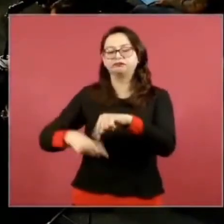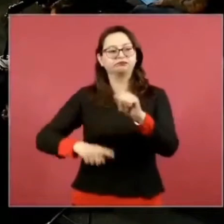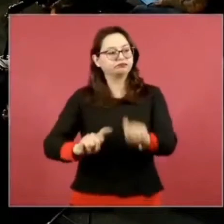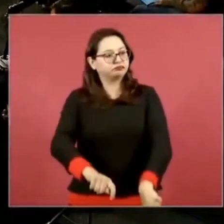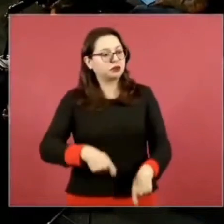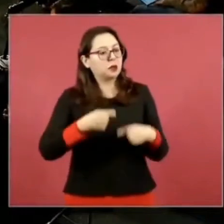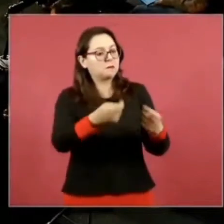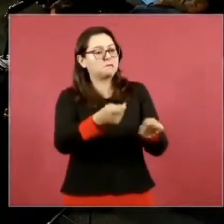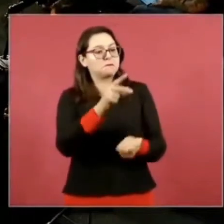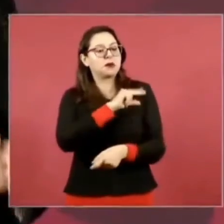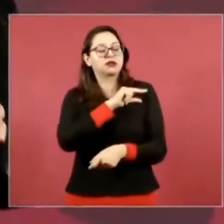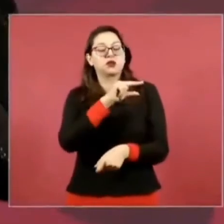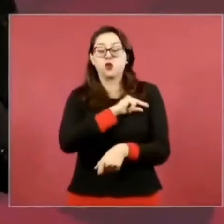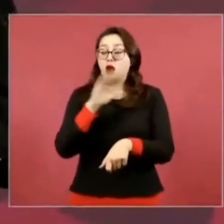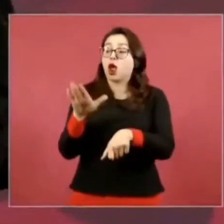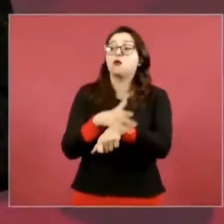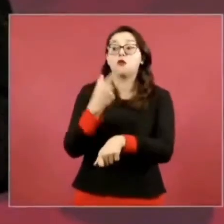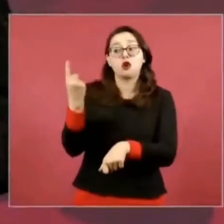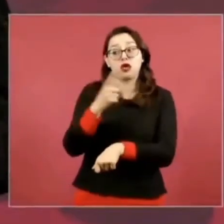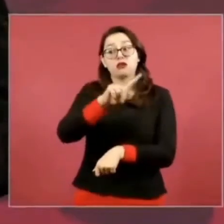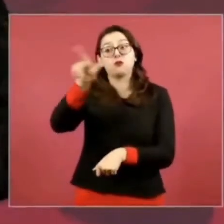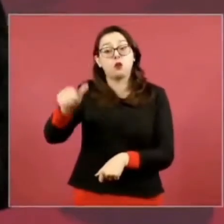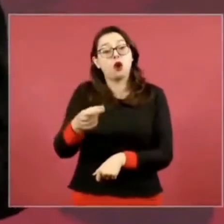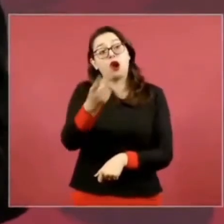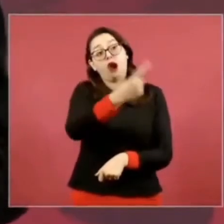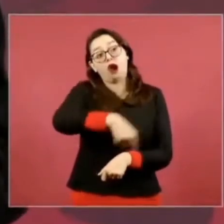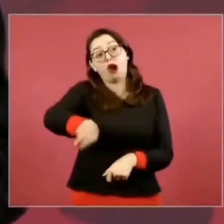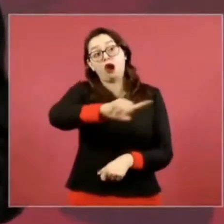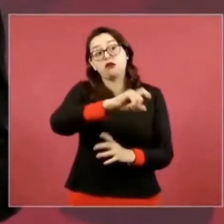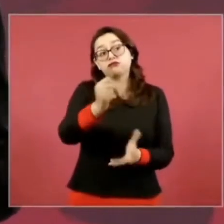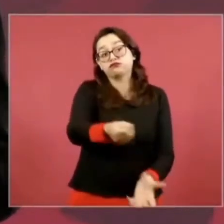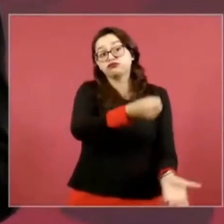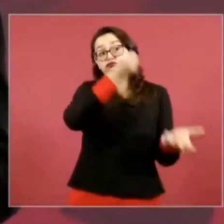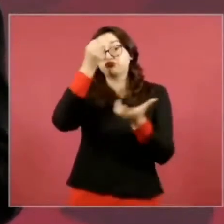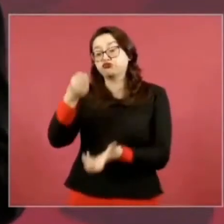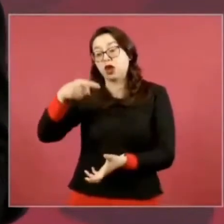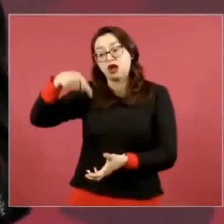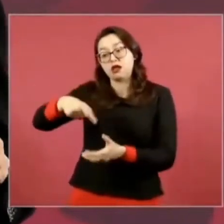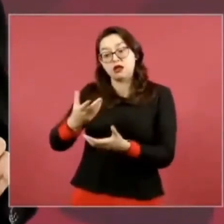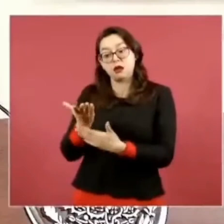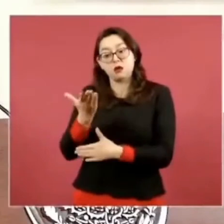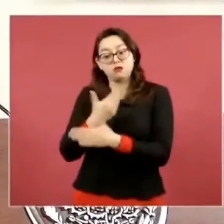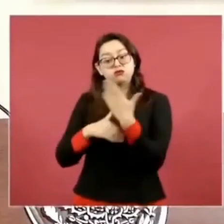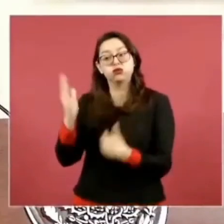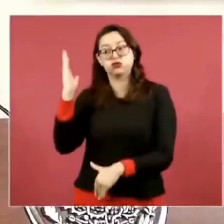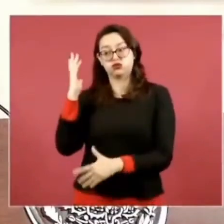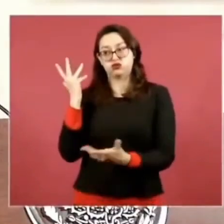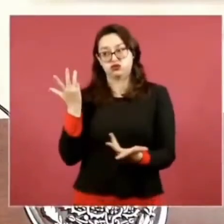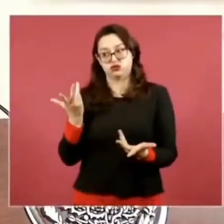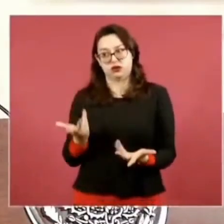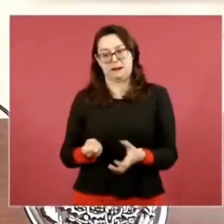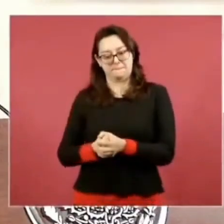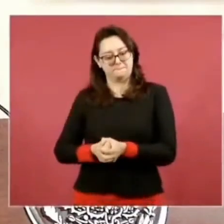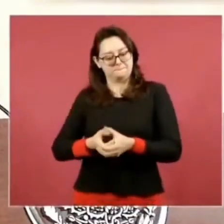iba a llegar mucha inversión y que esto iba a